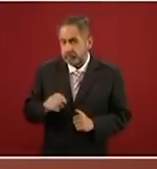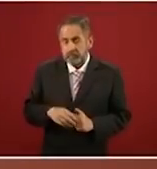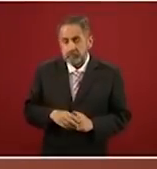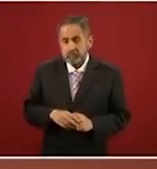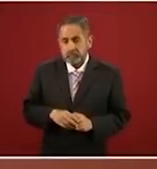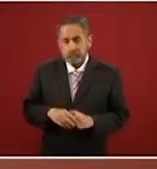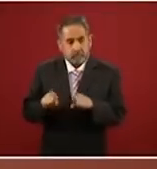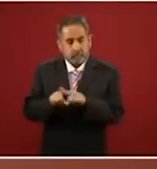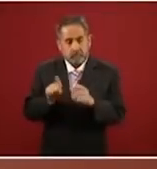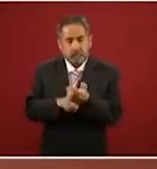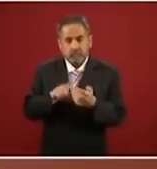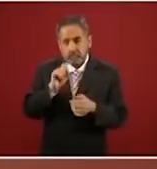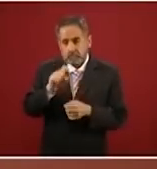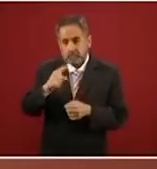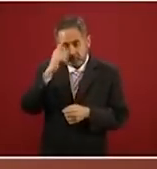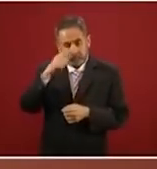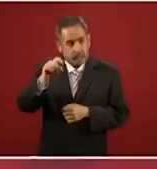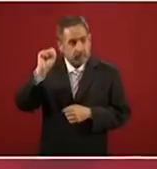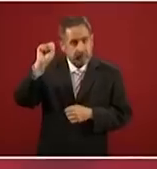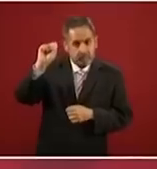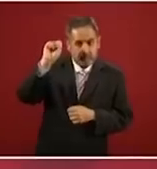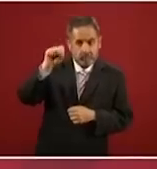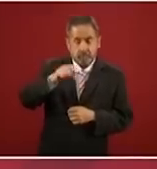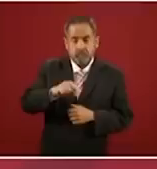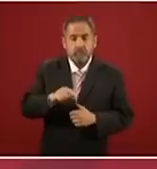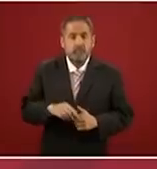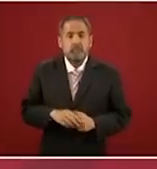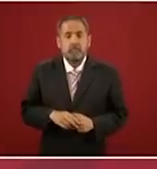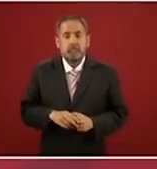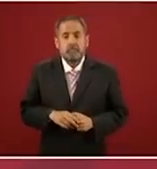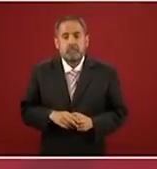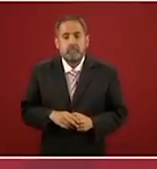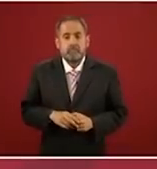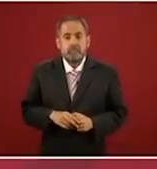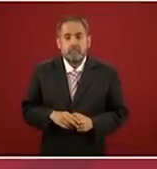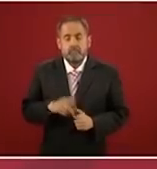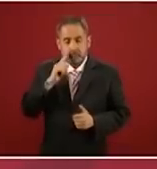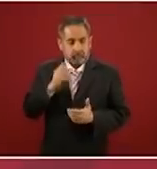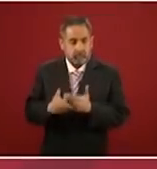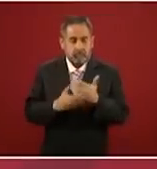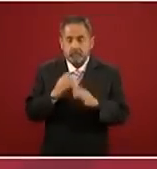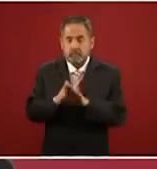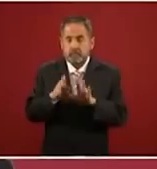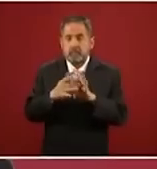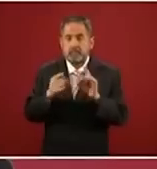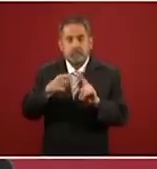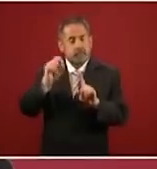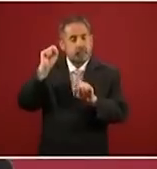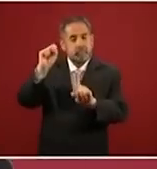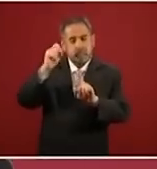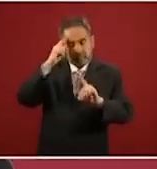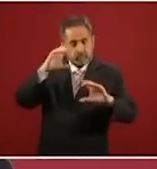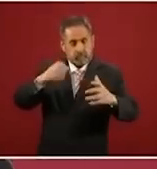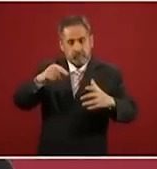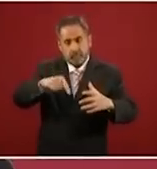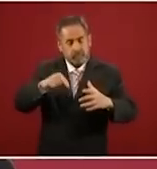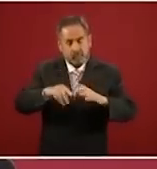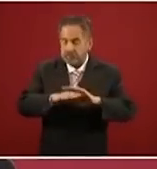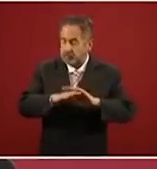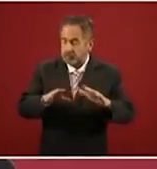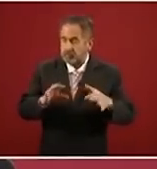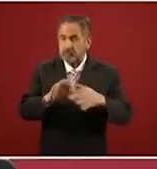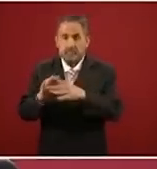lo mismo para el sindicato al servicio del estado o los sindicatos al servicio del estado